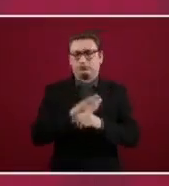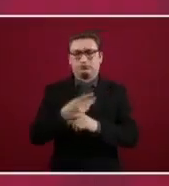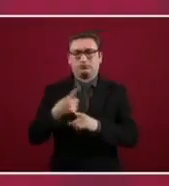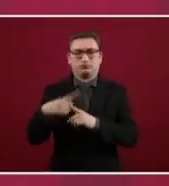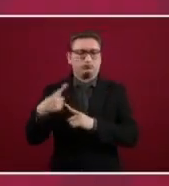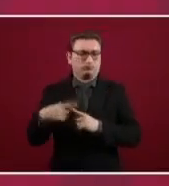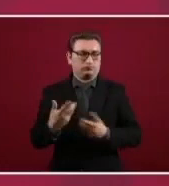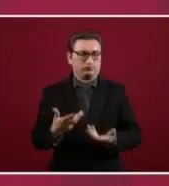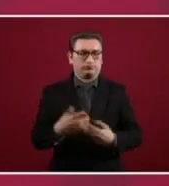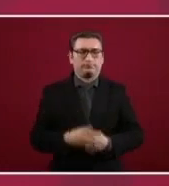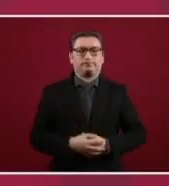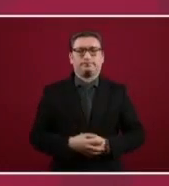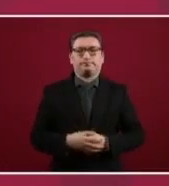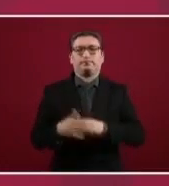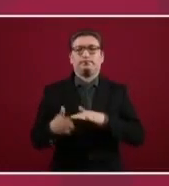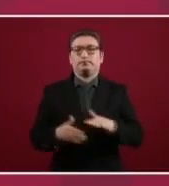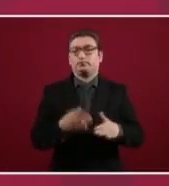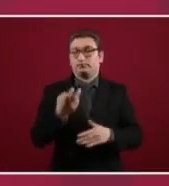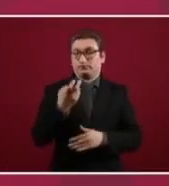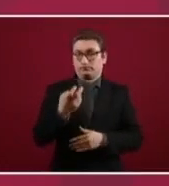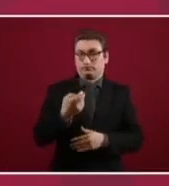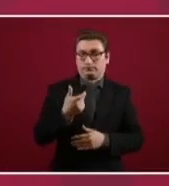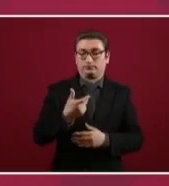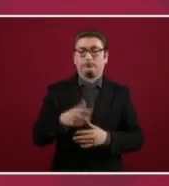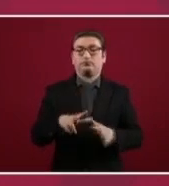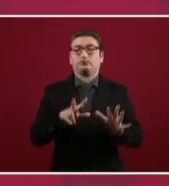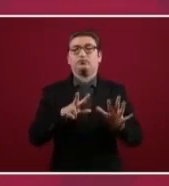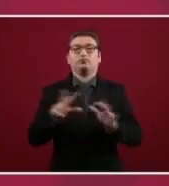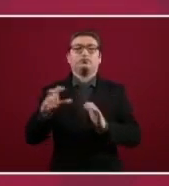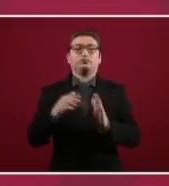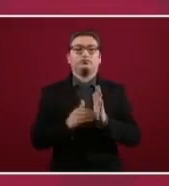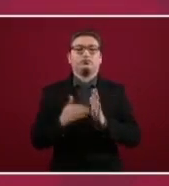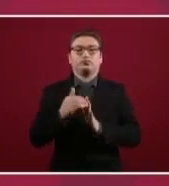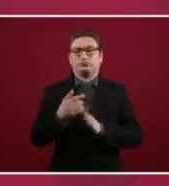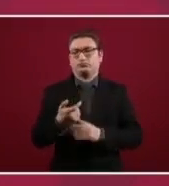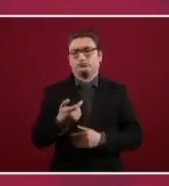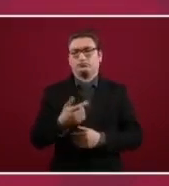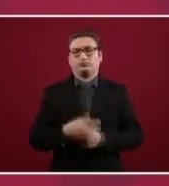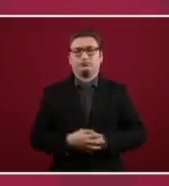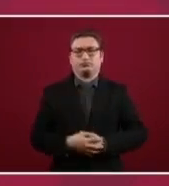ahora vamos a ejercer en presidencia 800 minutos